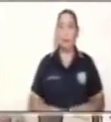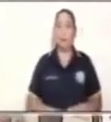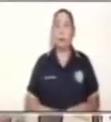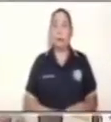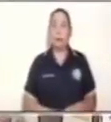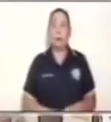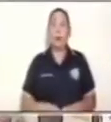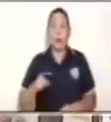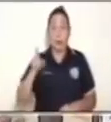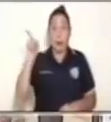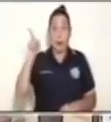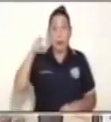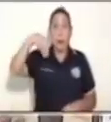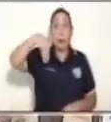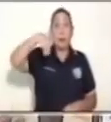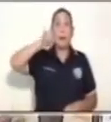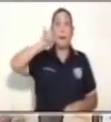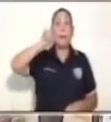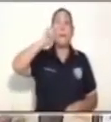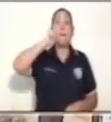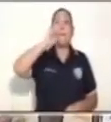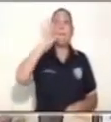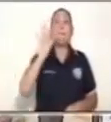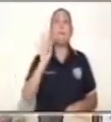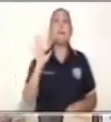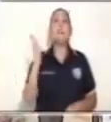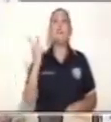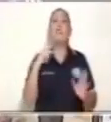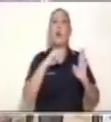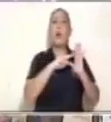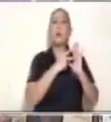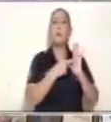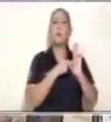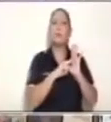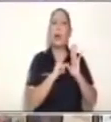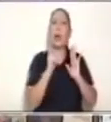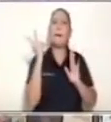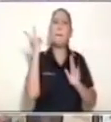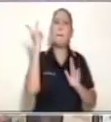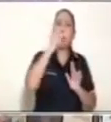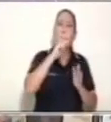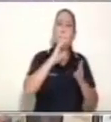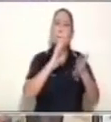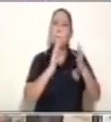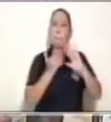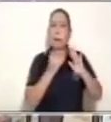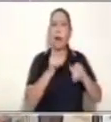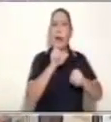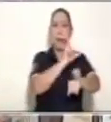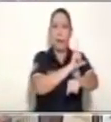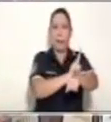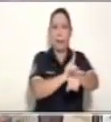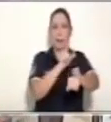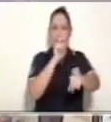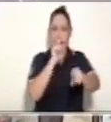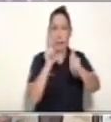de mito, vamos a tapar aquí al perrito, dice, los mitos es un